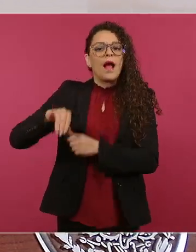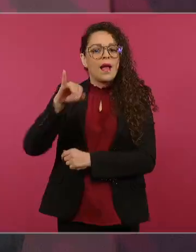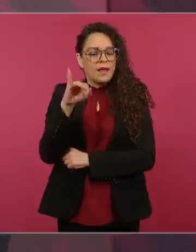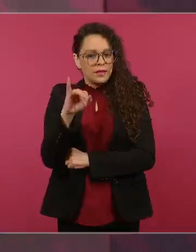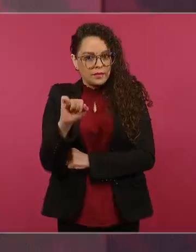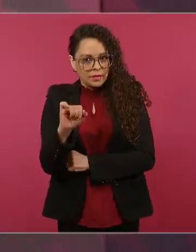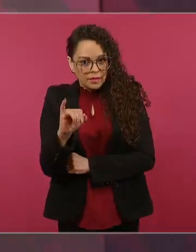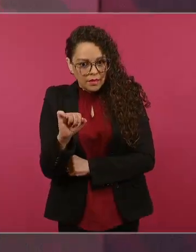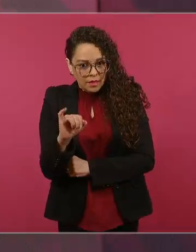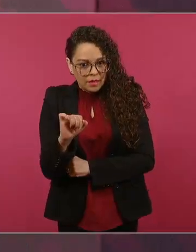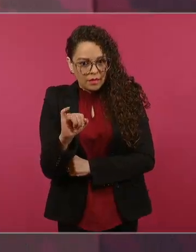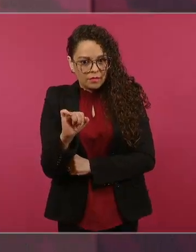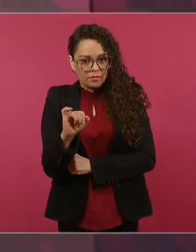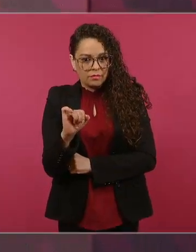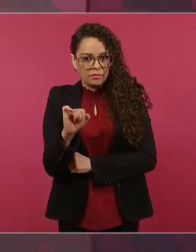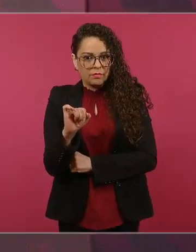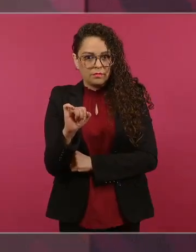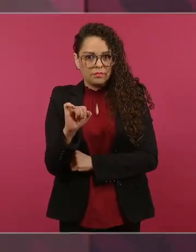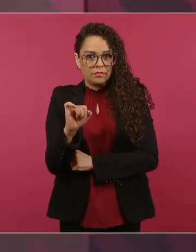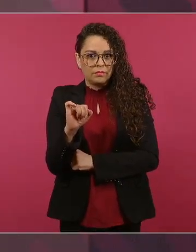Integración económica, sí.